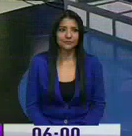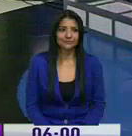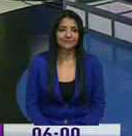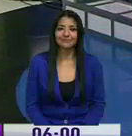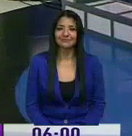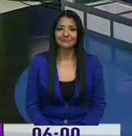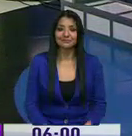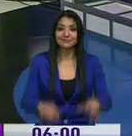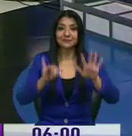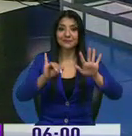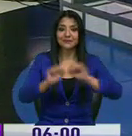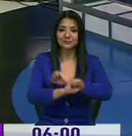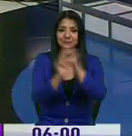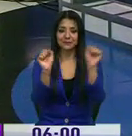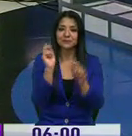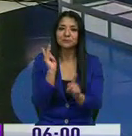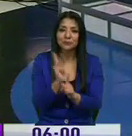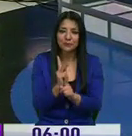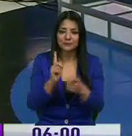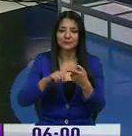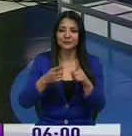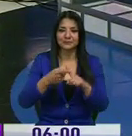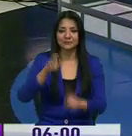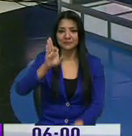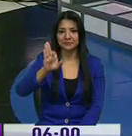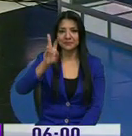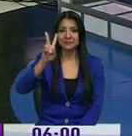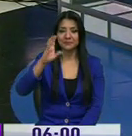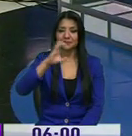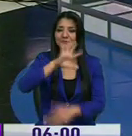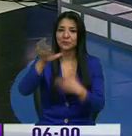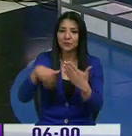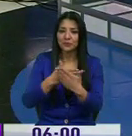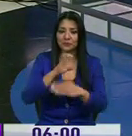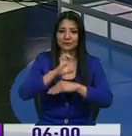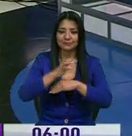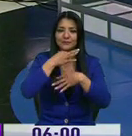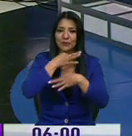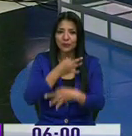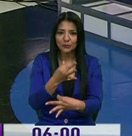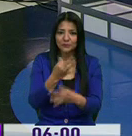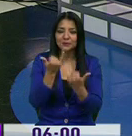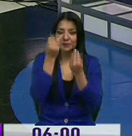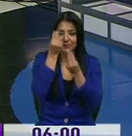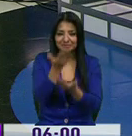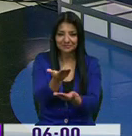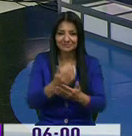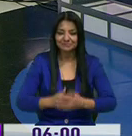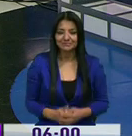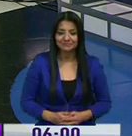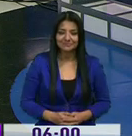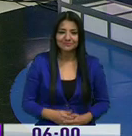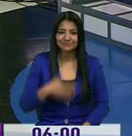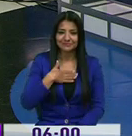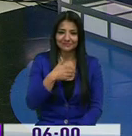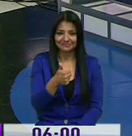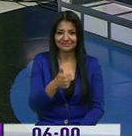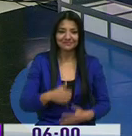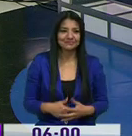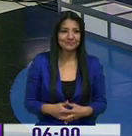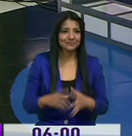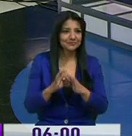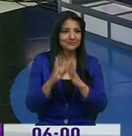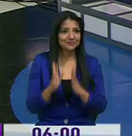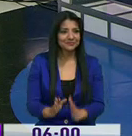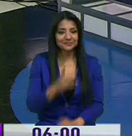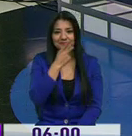sobre ser grave en punto amigos de televicentro de todo el país grato placer de encontrarnos un día más mi querida lee cómo estamos robert jan y también los